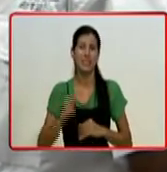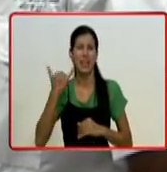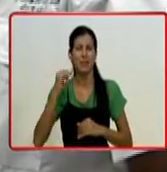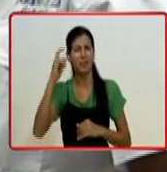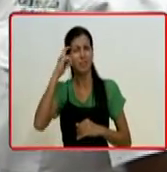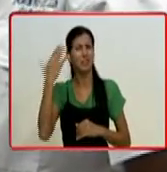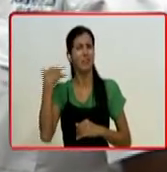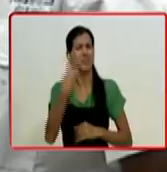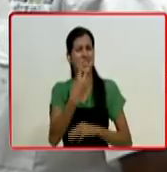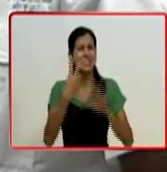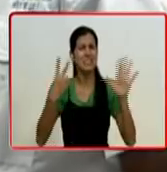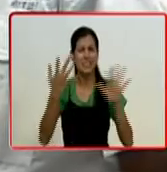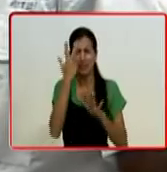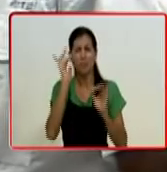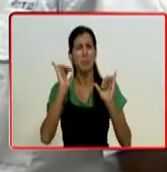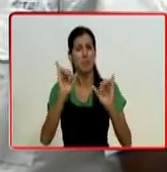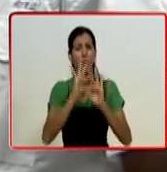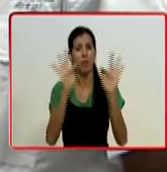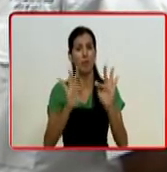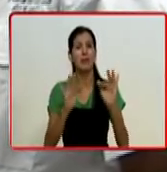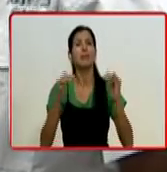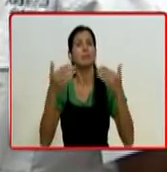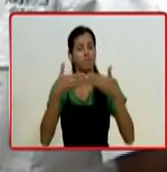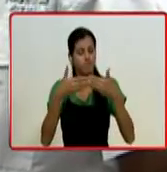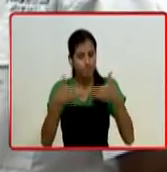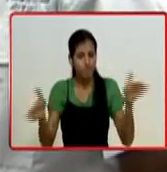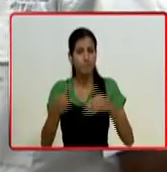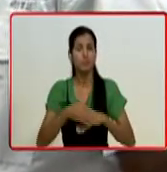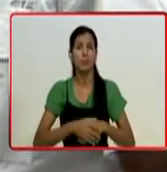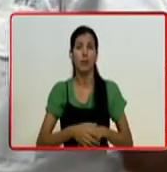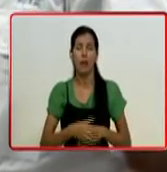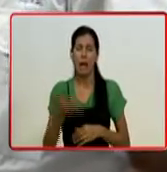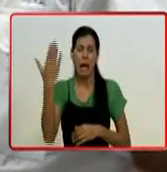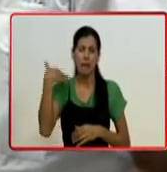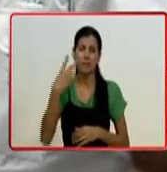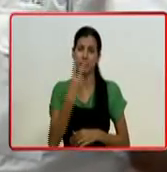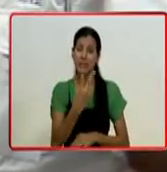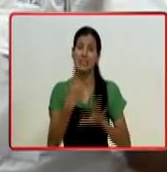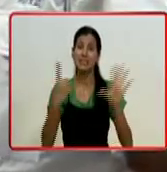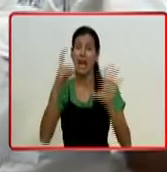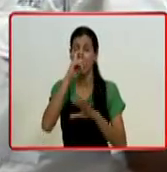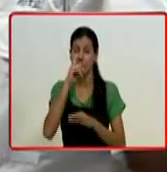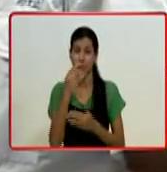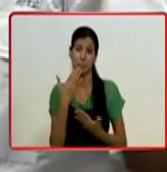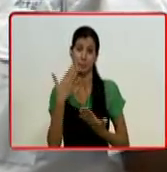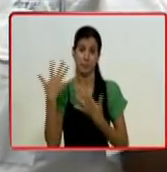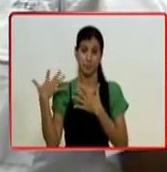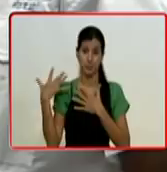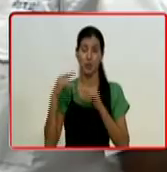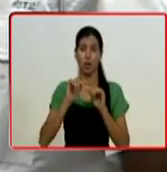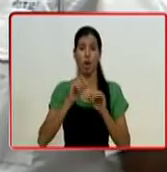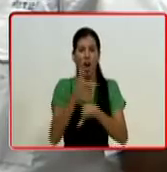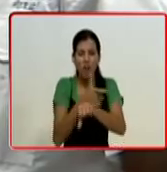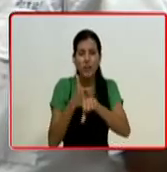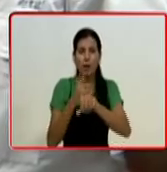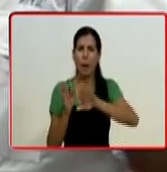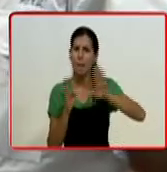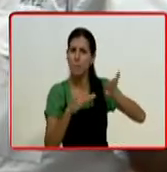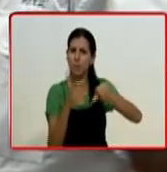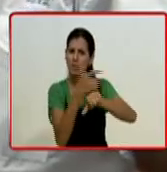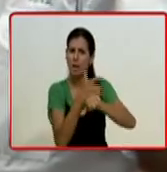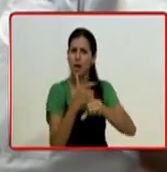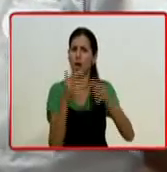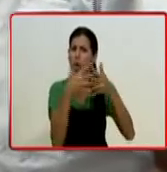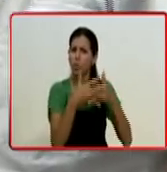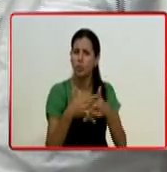es exactamente el camino contrario. En aquel entonces, hace 26 años, un gobierno proimperialista que respondió a